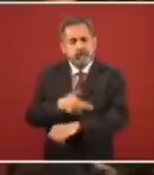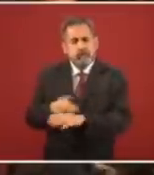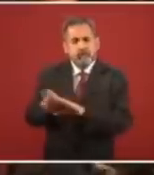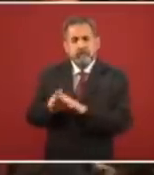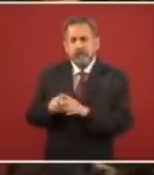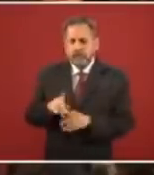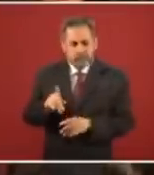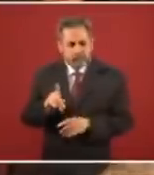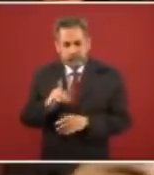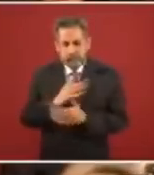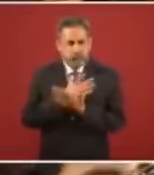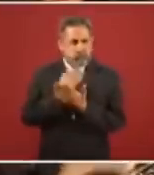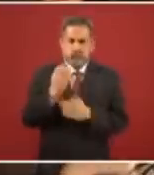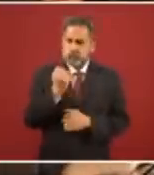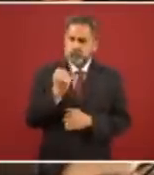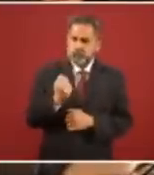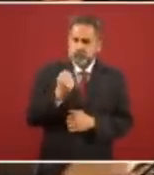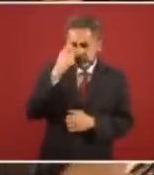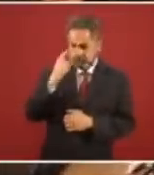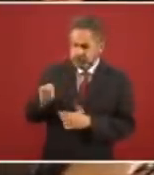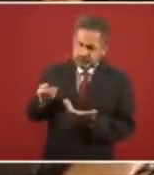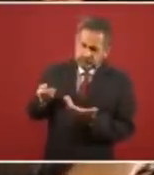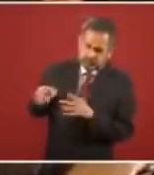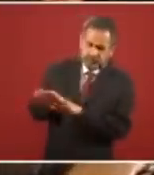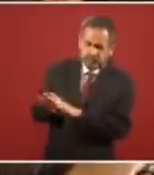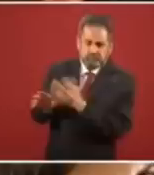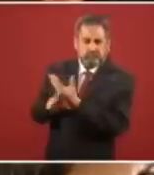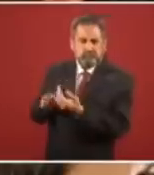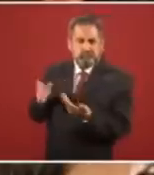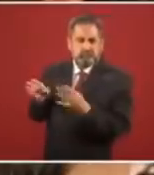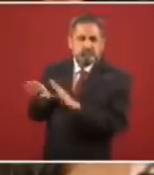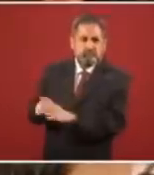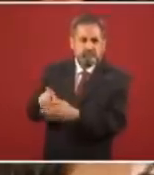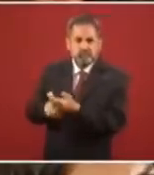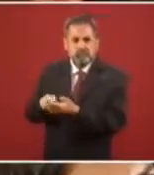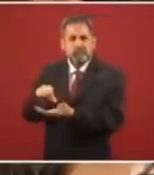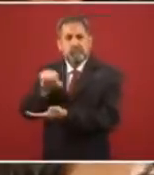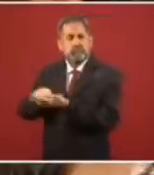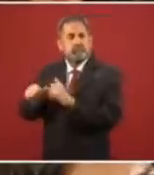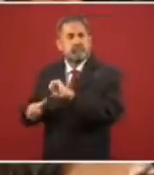muy dramáticas para frenar la migración de Centroamérica,